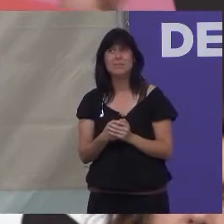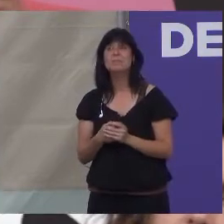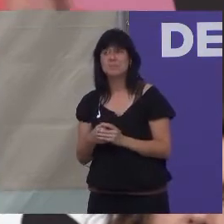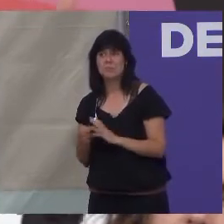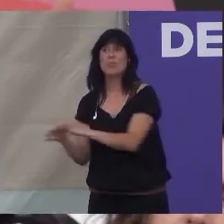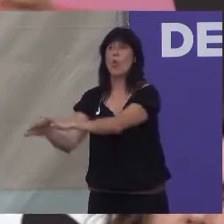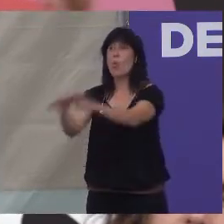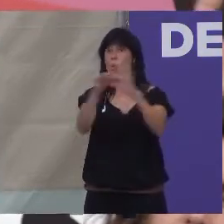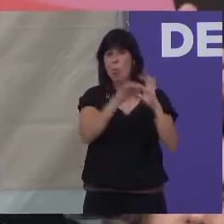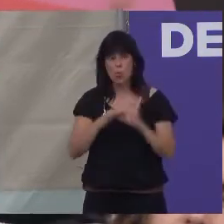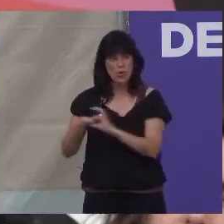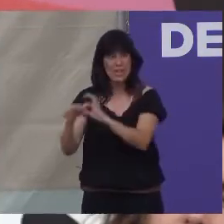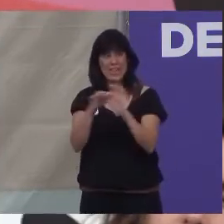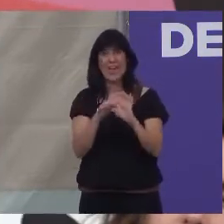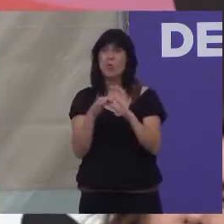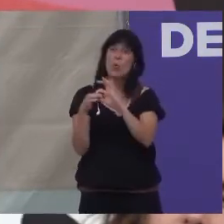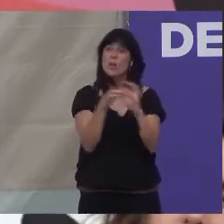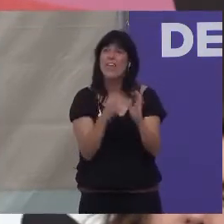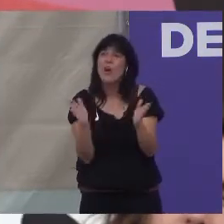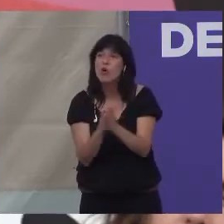unidad en la pluralidad,